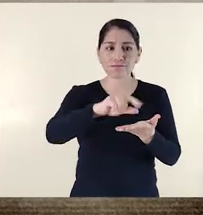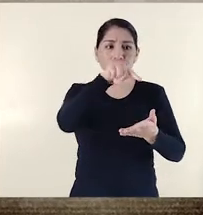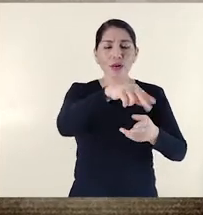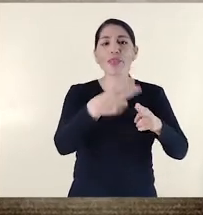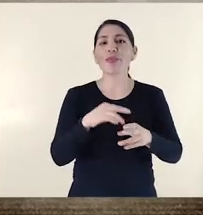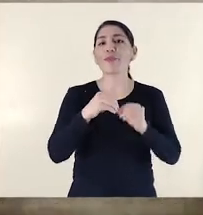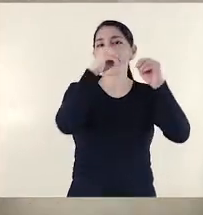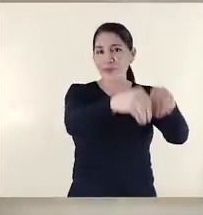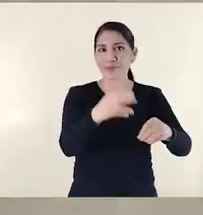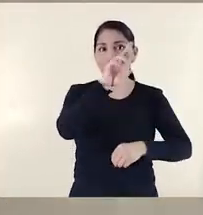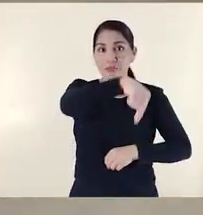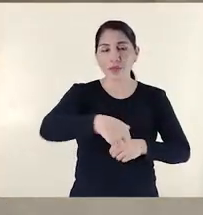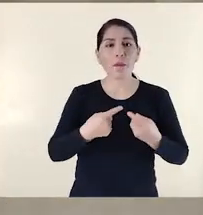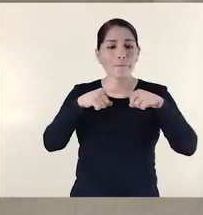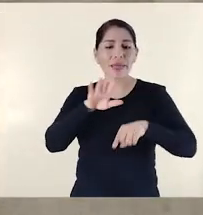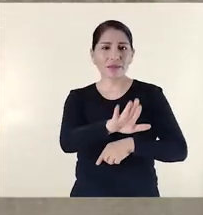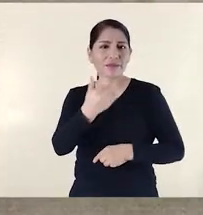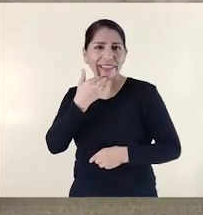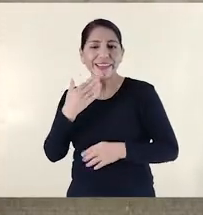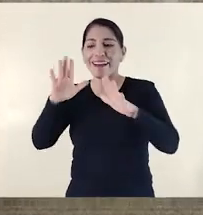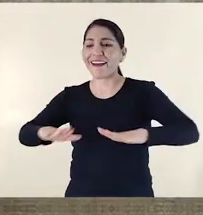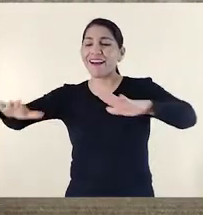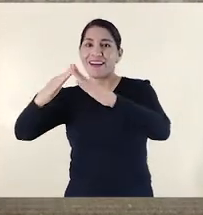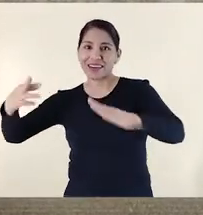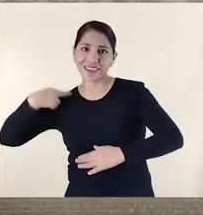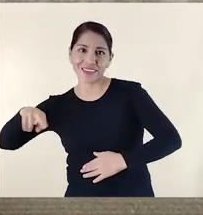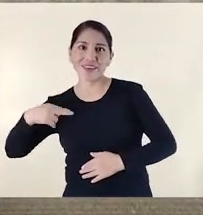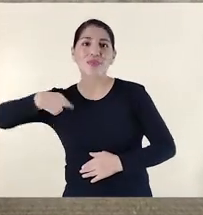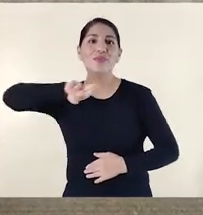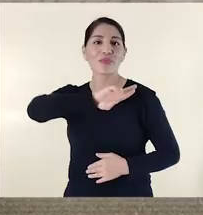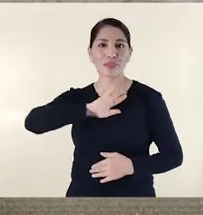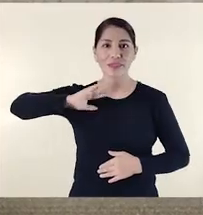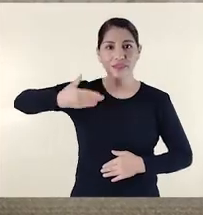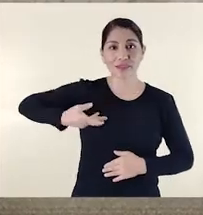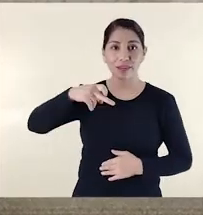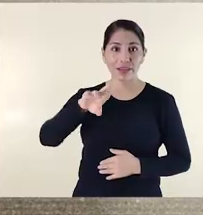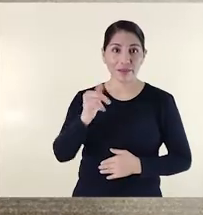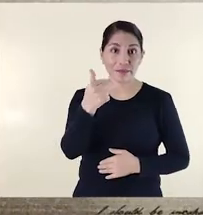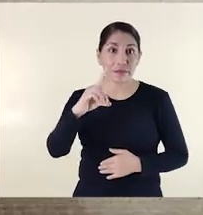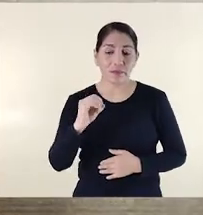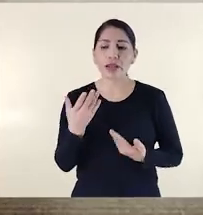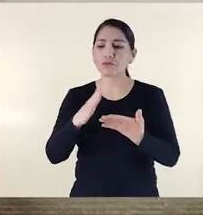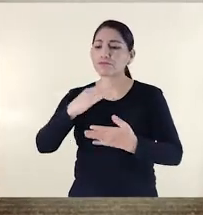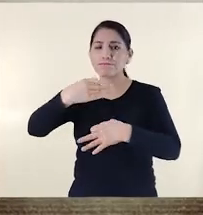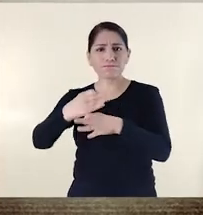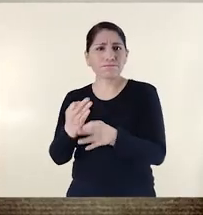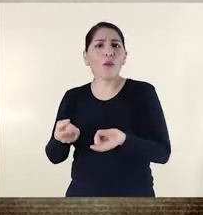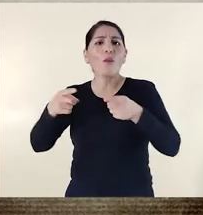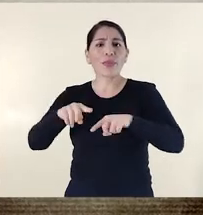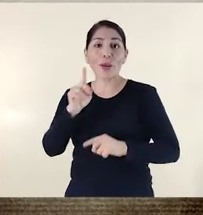ha sido rebautizada con justa razón, pero le pertenece a la frontera Iglesia y Monasterio de Nuestra Señora del Prado, y